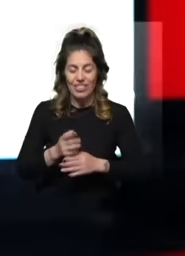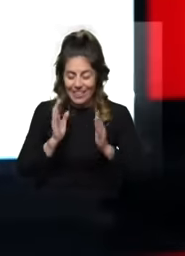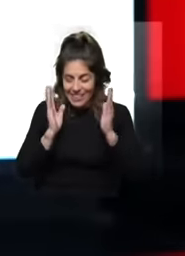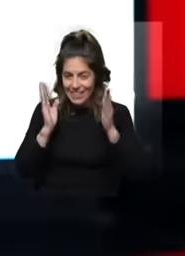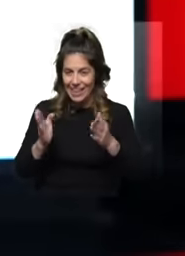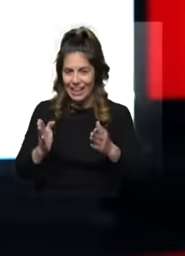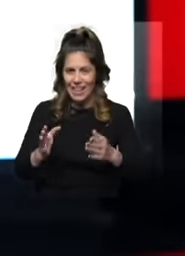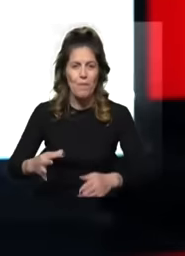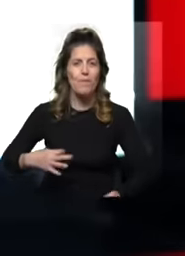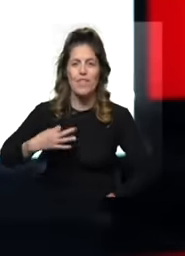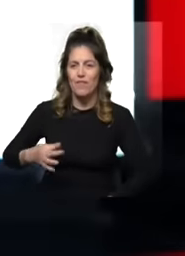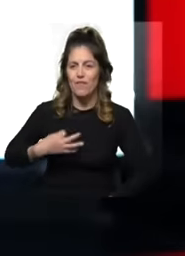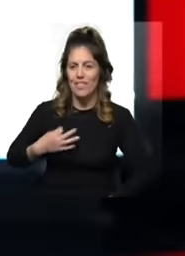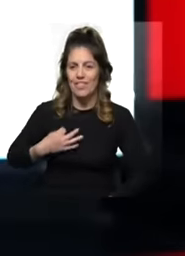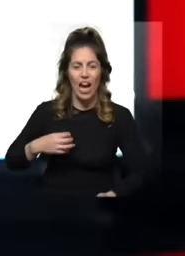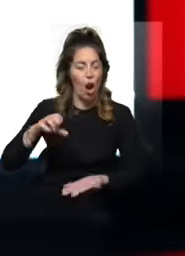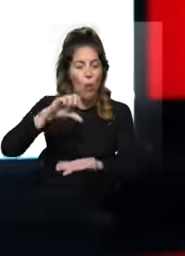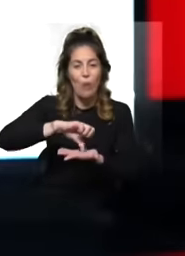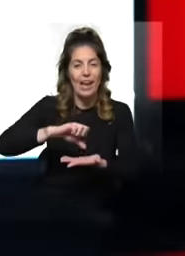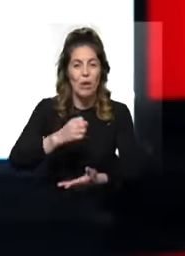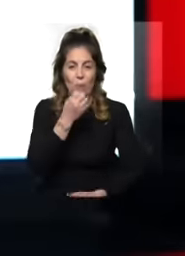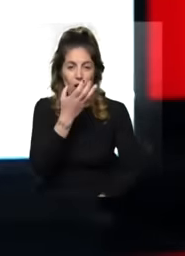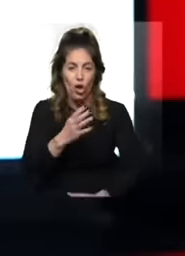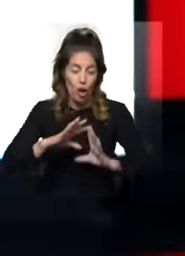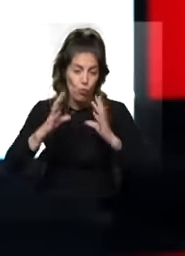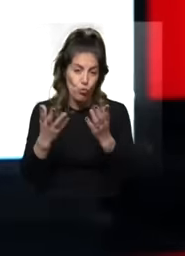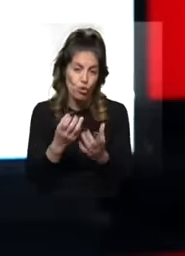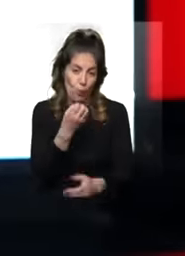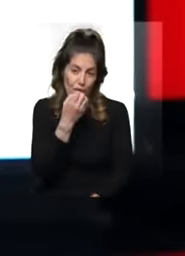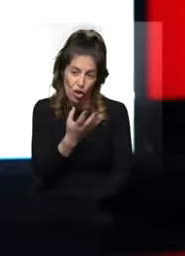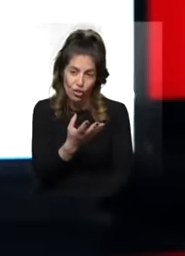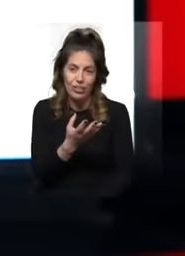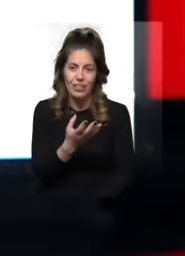dedicarle mi vida a un país mejor y, ¿por qué no?, un mundo mejor,